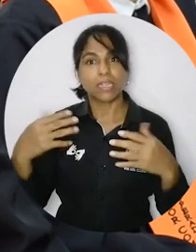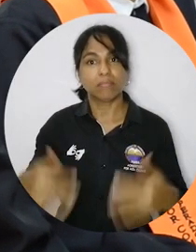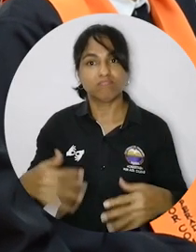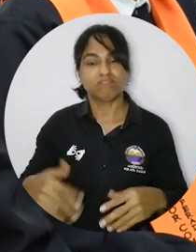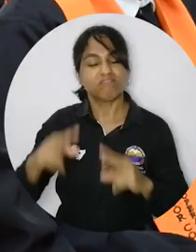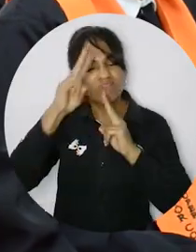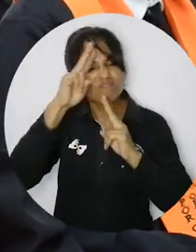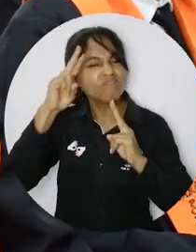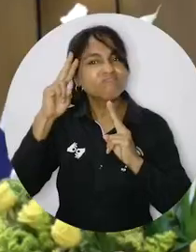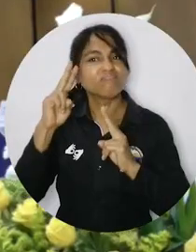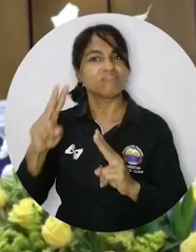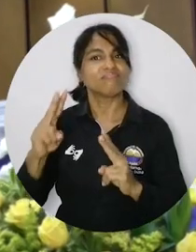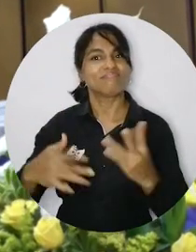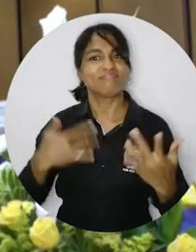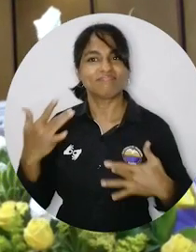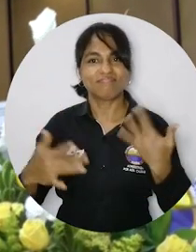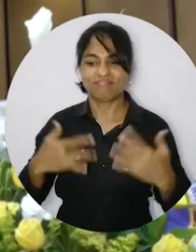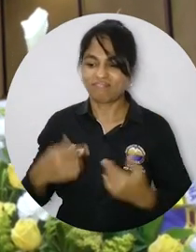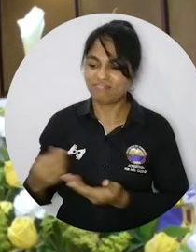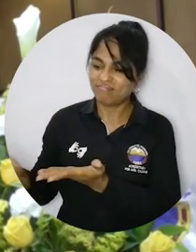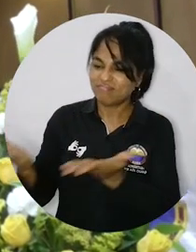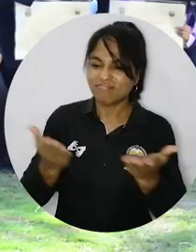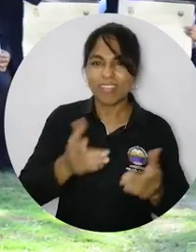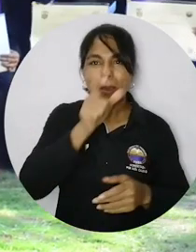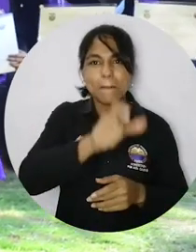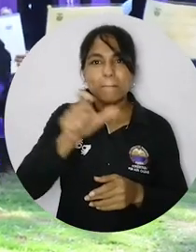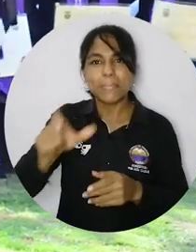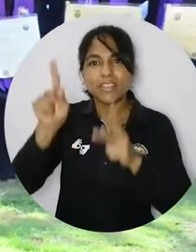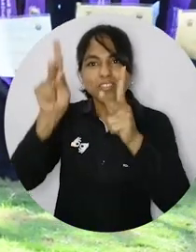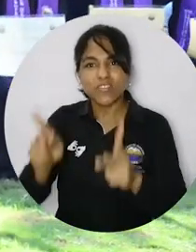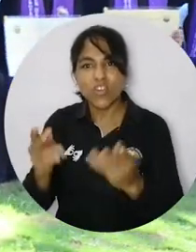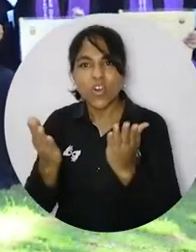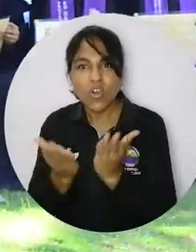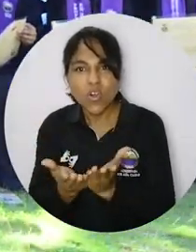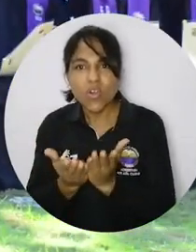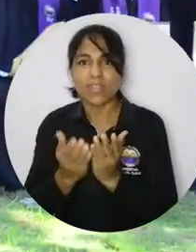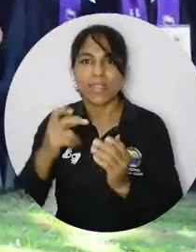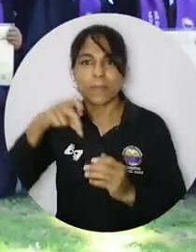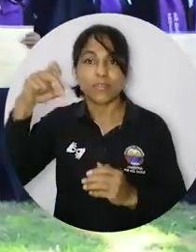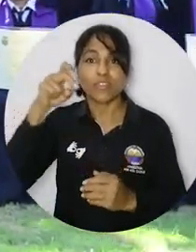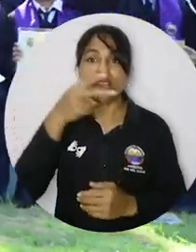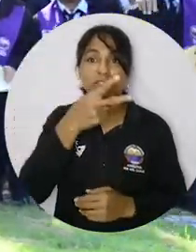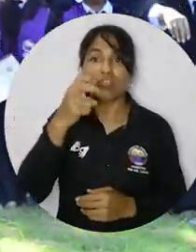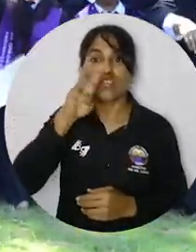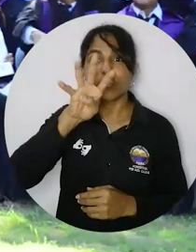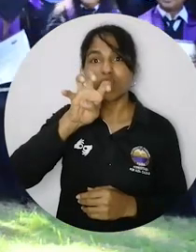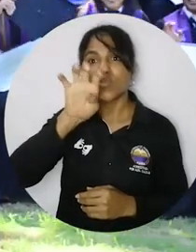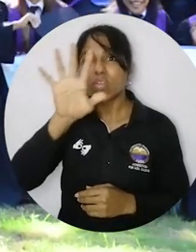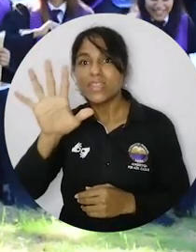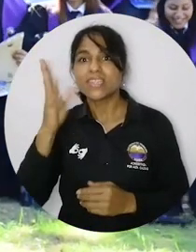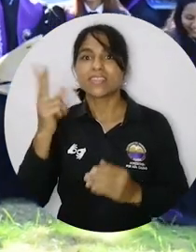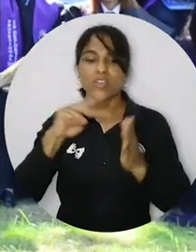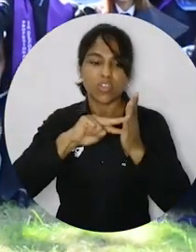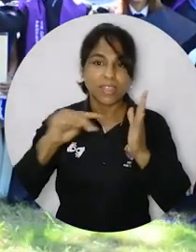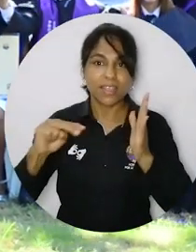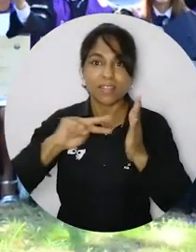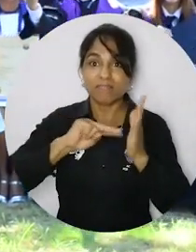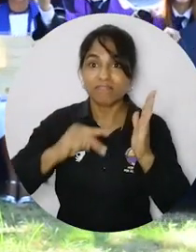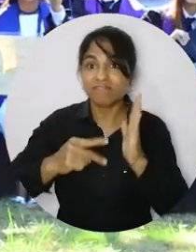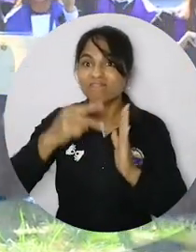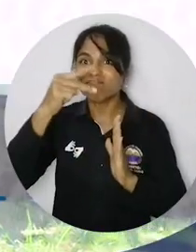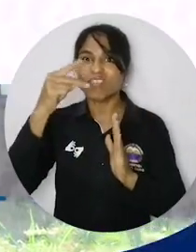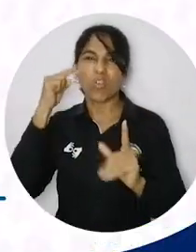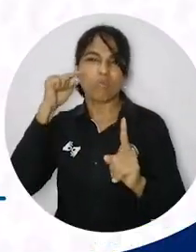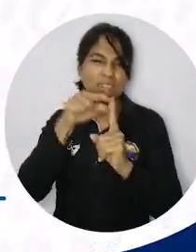Es un honor y gran satisfacción entregar esta corte de 295 profesionales técnicos y tecnólogos que ayudarán a construir un mejor